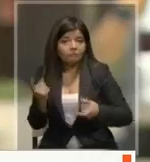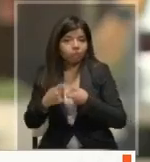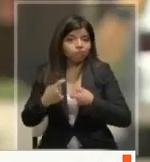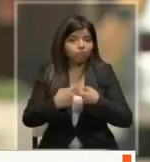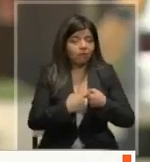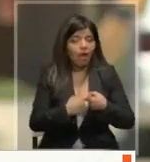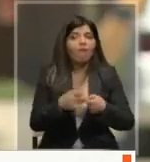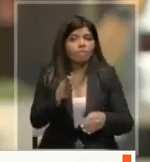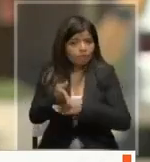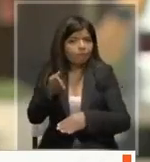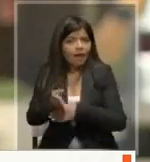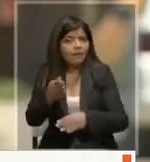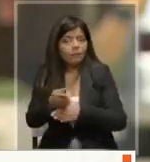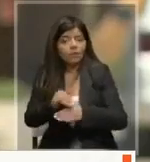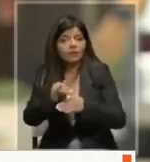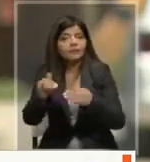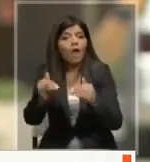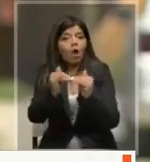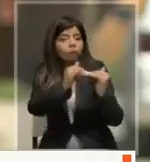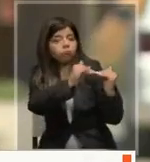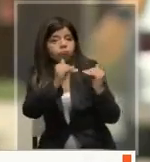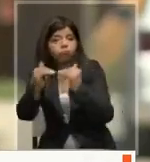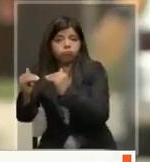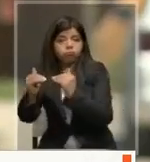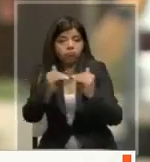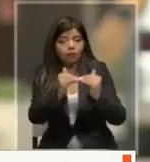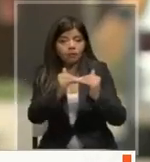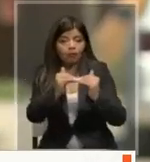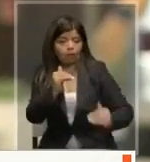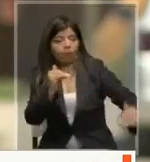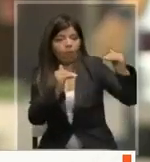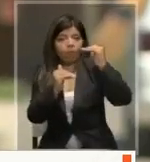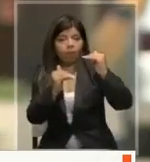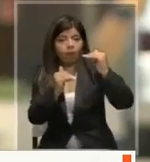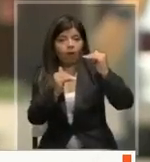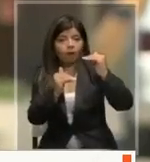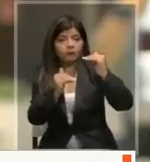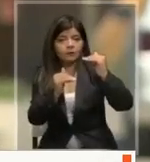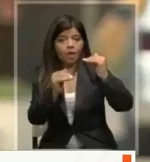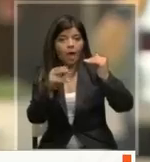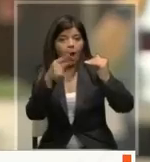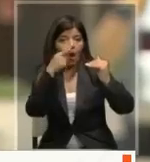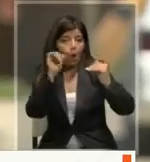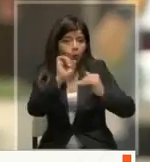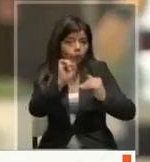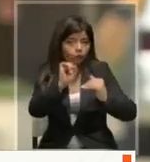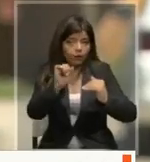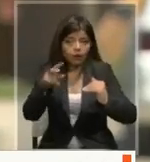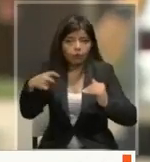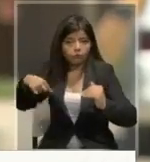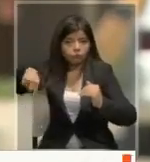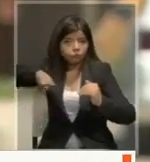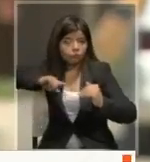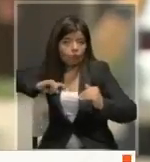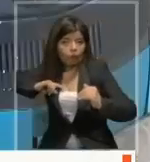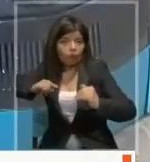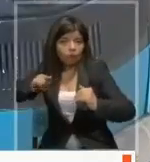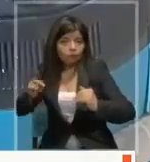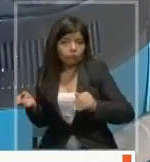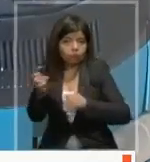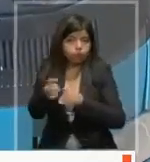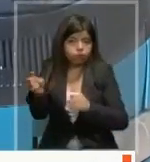una forma de equilibrar el poder que tienen este tipo de choferes con los usuarios o consumidores del transporte